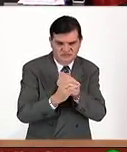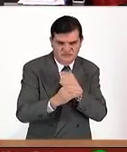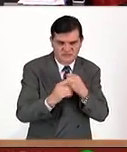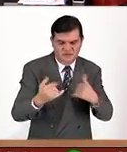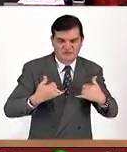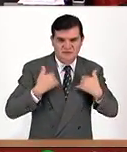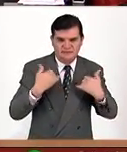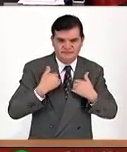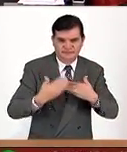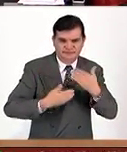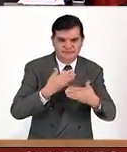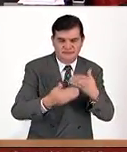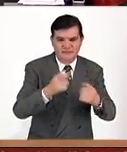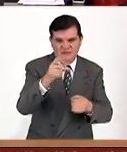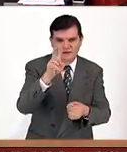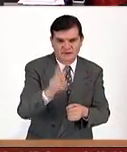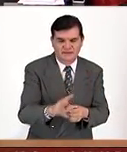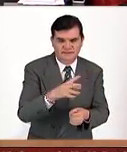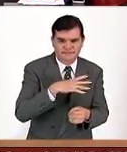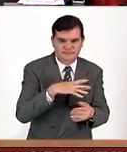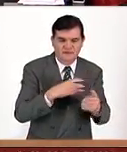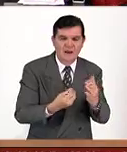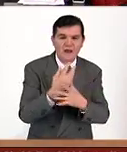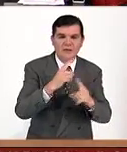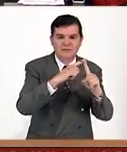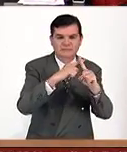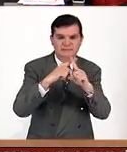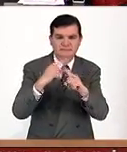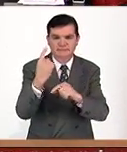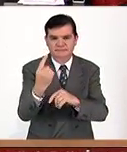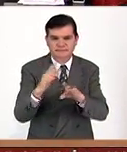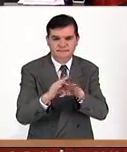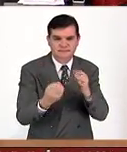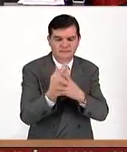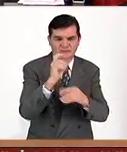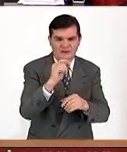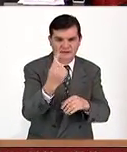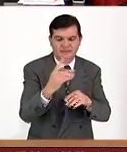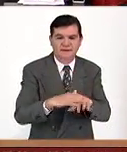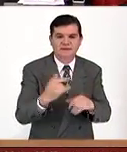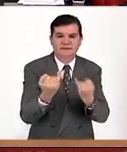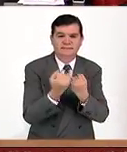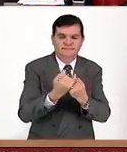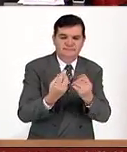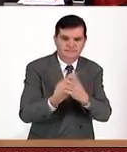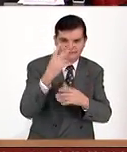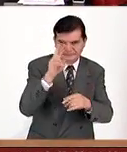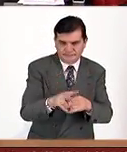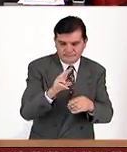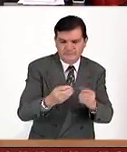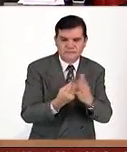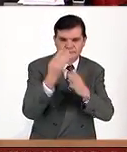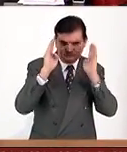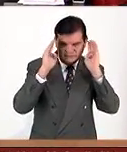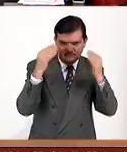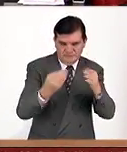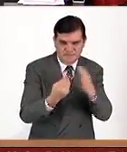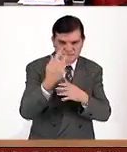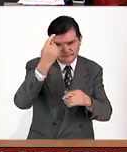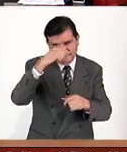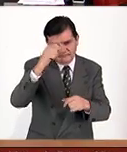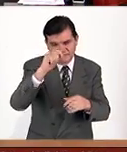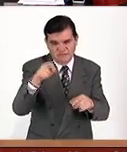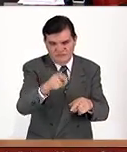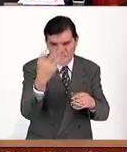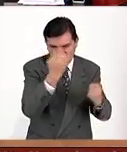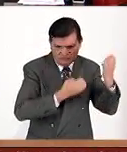los jóvenes, pero también es cierto que estamos ya en el siglo XXI, estamos ante nuevas realidades, nuevos enfoques, las nuevas tecnologías. Así ¿Cómo es.